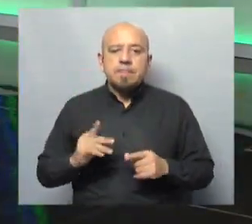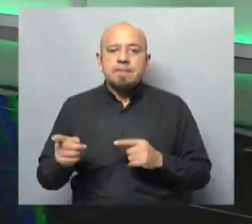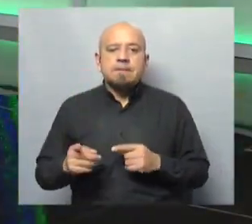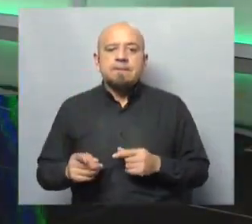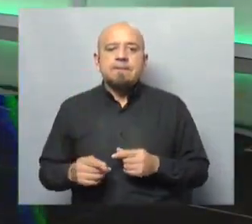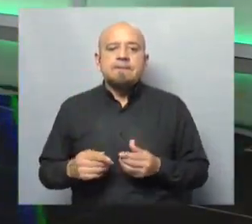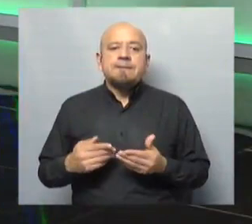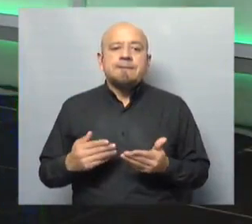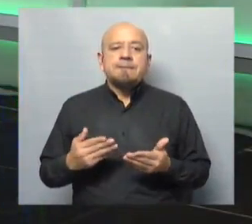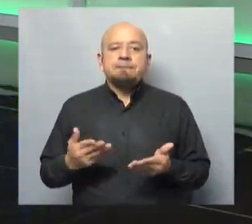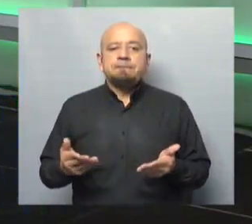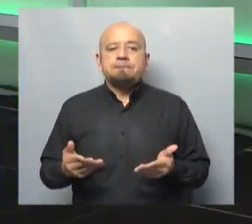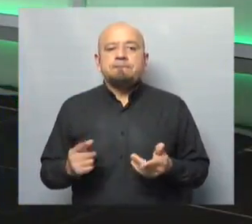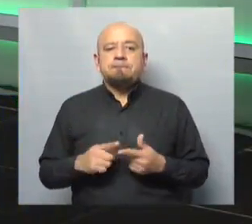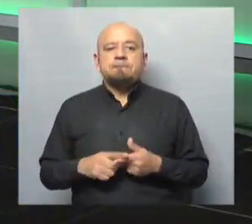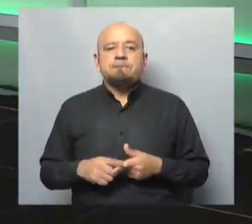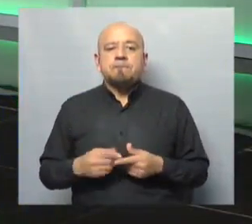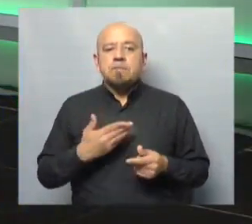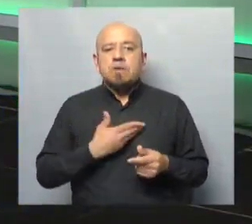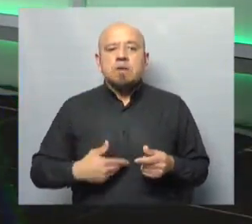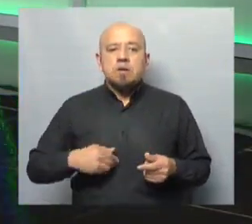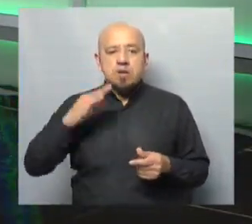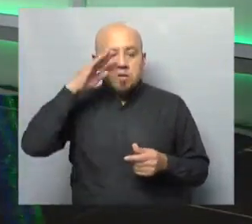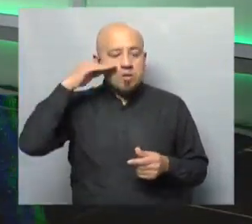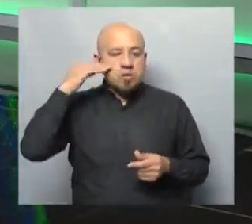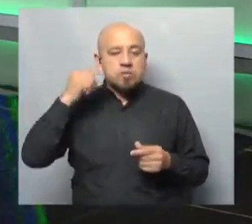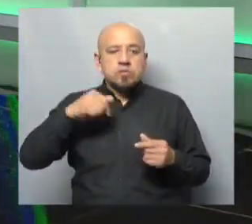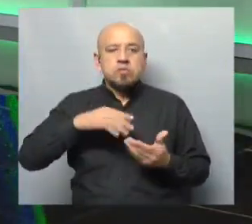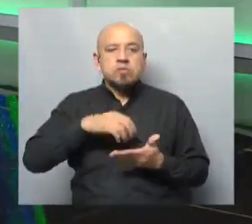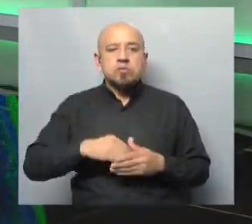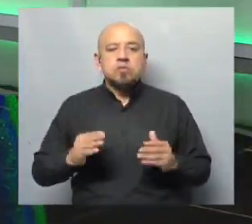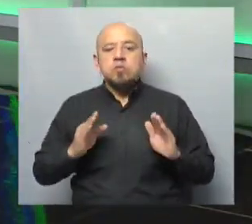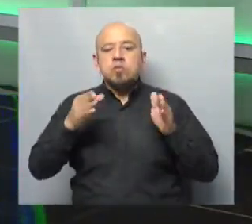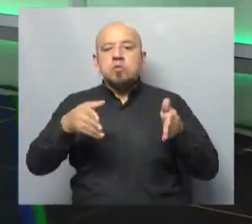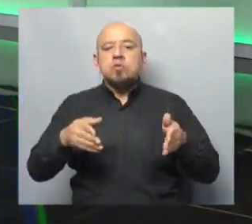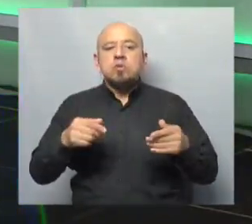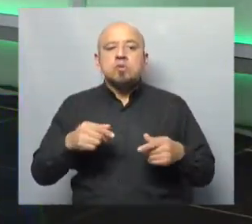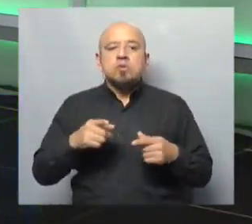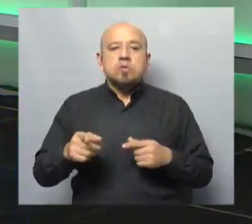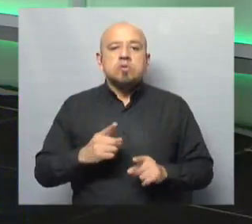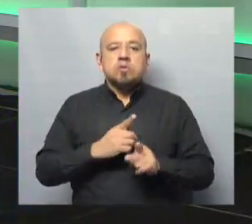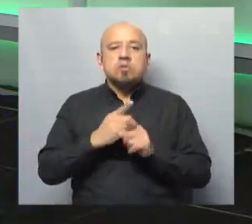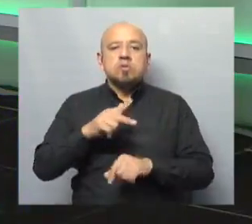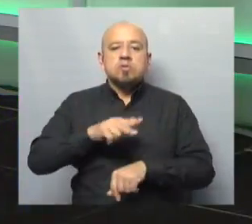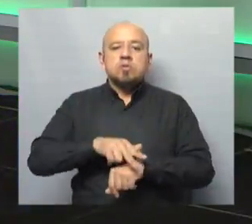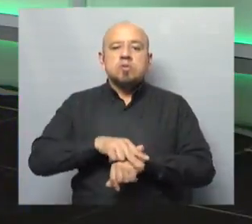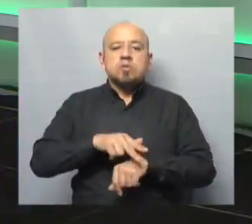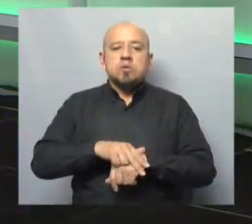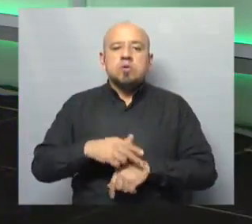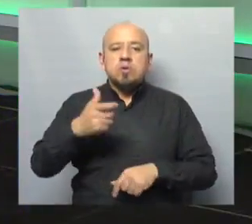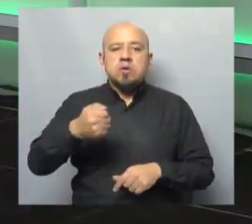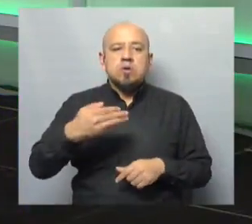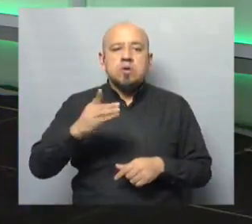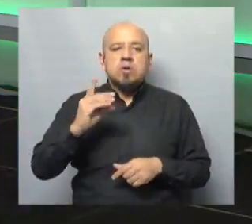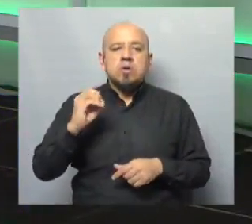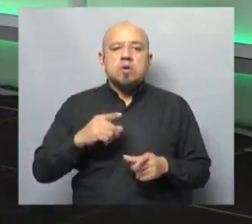suceden las encuestas mientras tanto hoy el presidente ya y revolucionario inauguró un puente binacional y se encontró con el presidente paraguayo mario abdo en